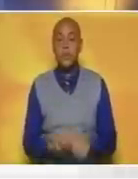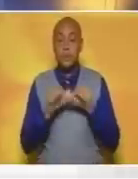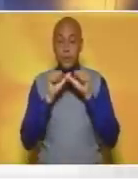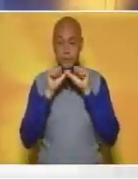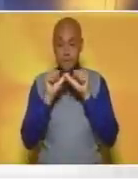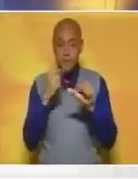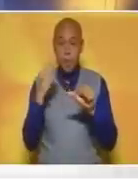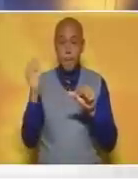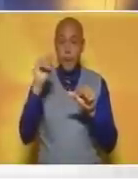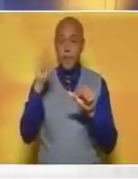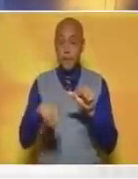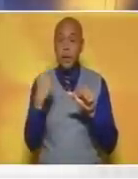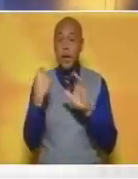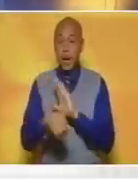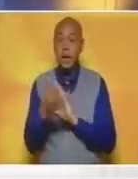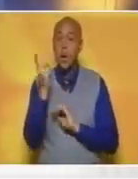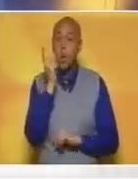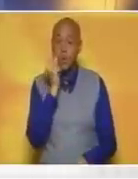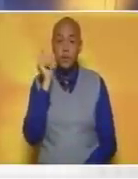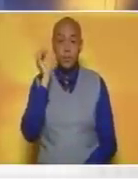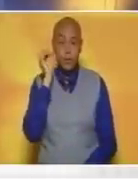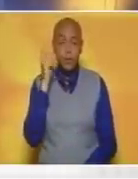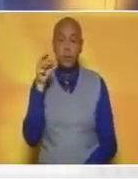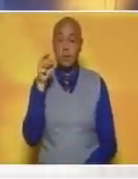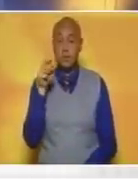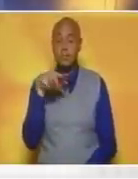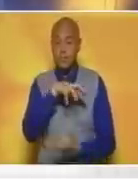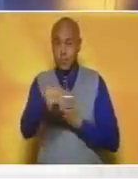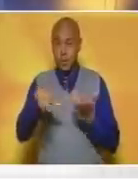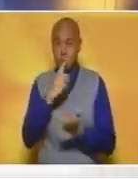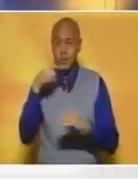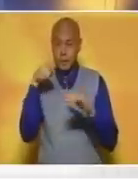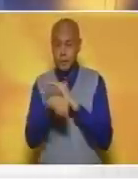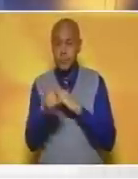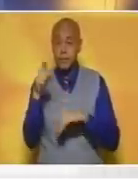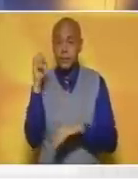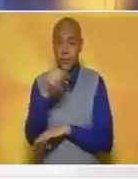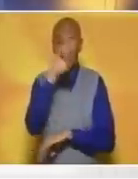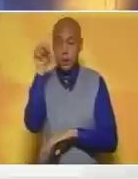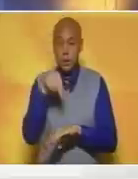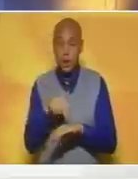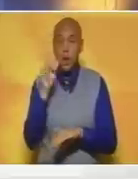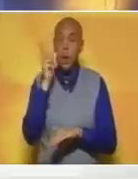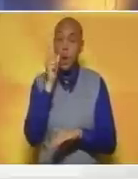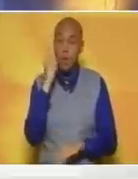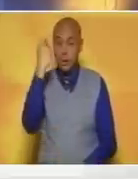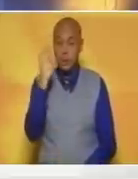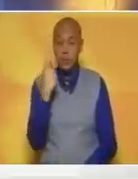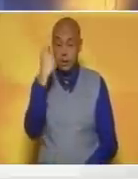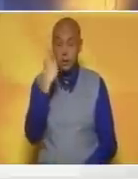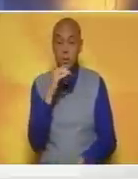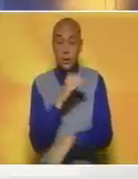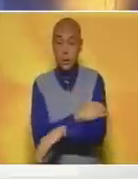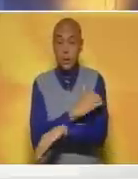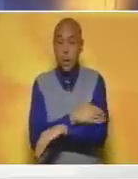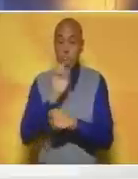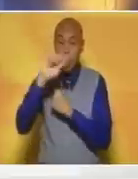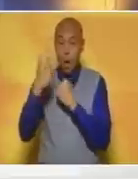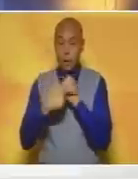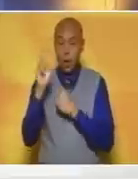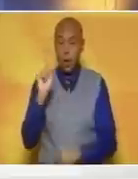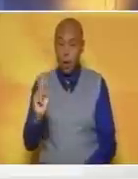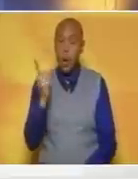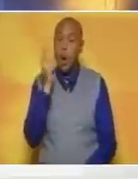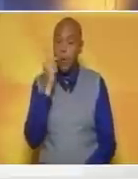Continuamos con más. Ante el impedimento de sesionar en el Palacio Federal Legislativo por el despliegue de seguridad, los diputados de la oposición encabezados por Juan Guaidó